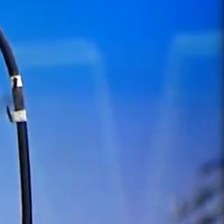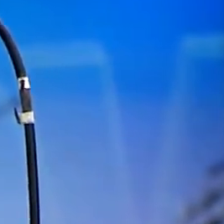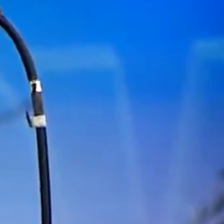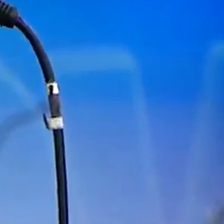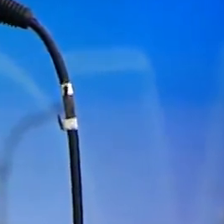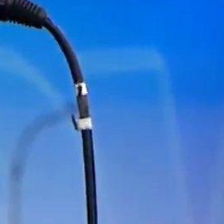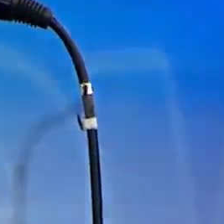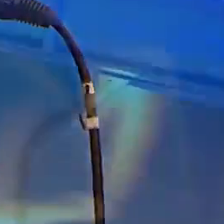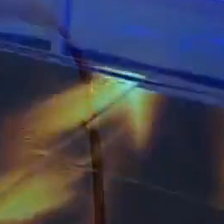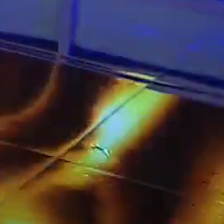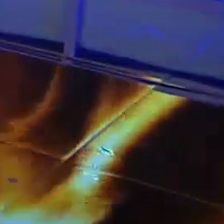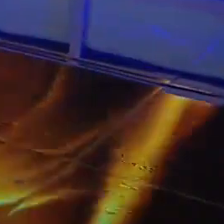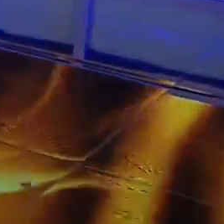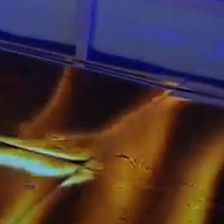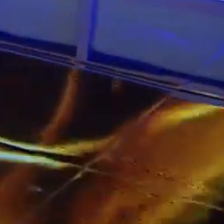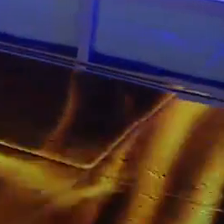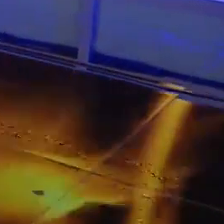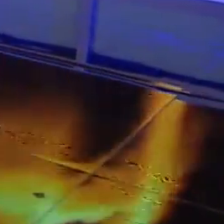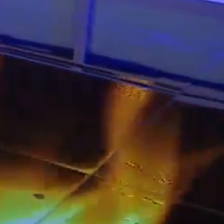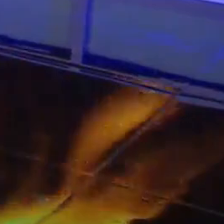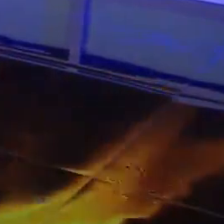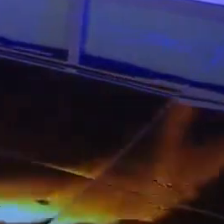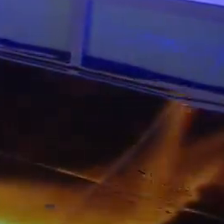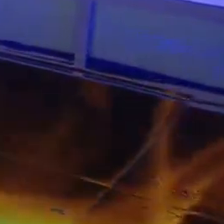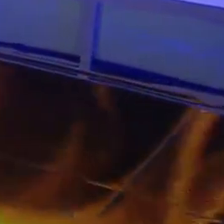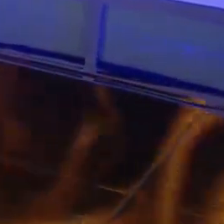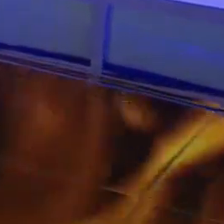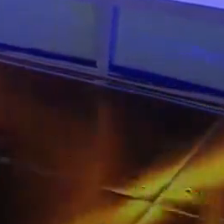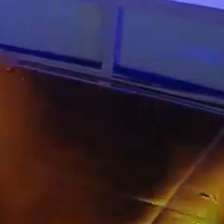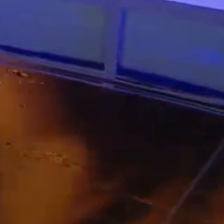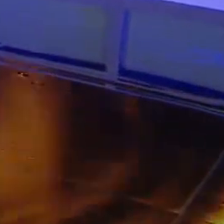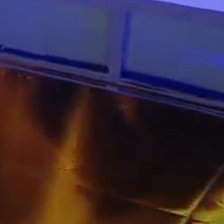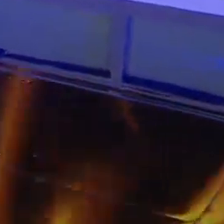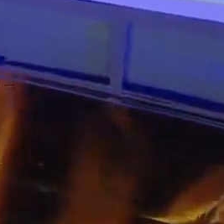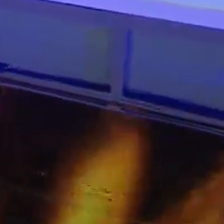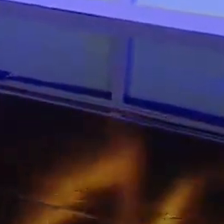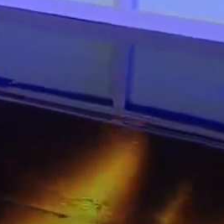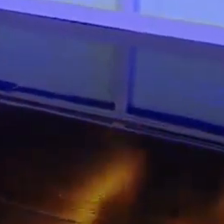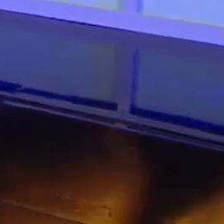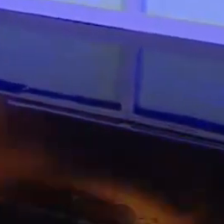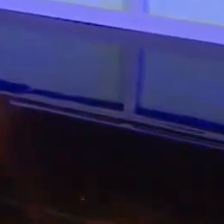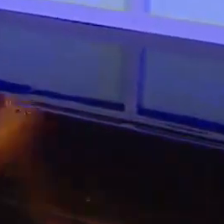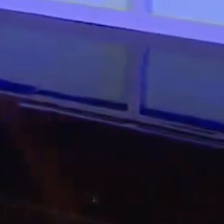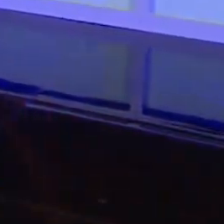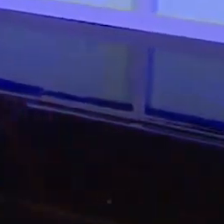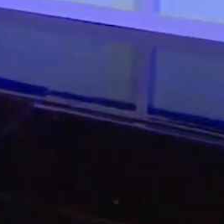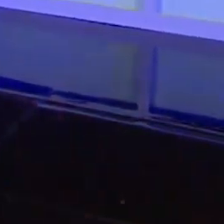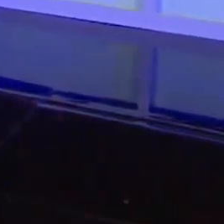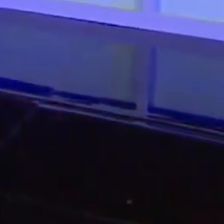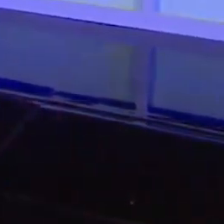salvaguardando el gentío, luz intermitente, luz intermitente.